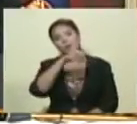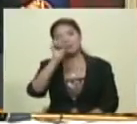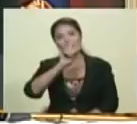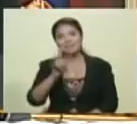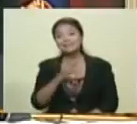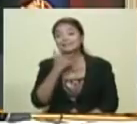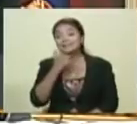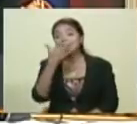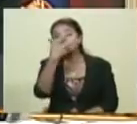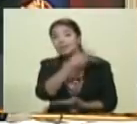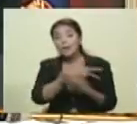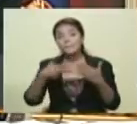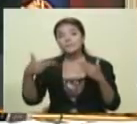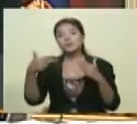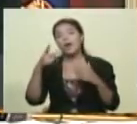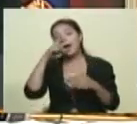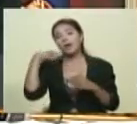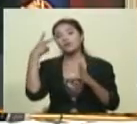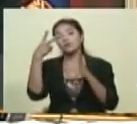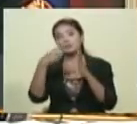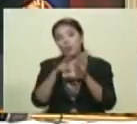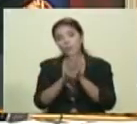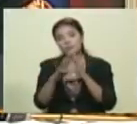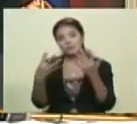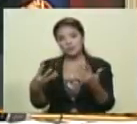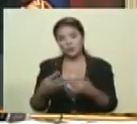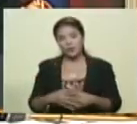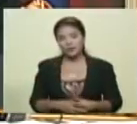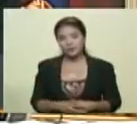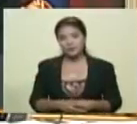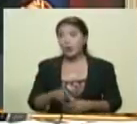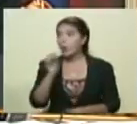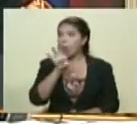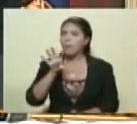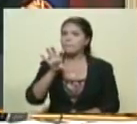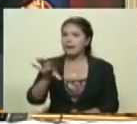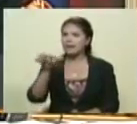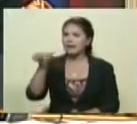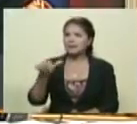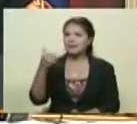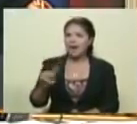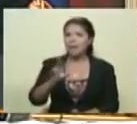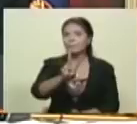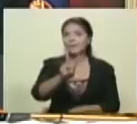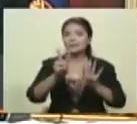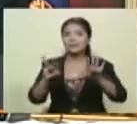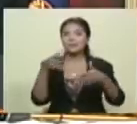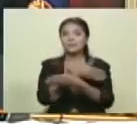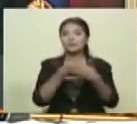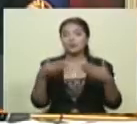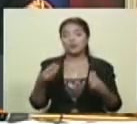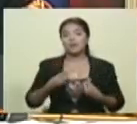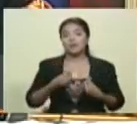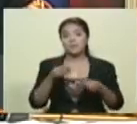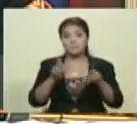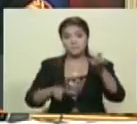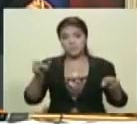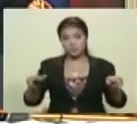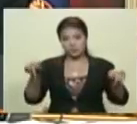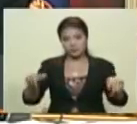los 3 millones en el año 2019, en un país de 27 millones de habitantes. Yo quisiera que alguno de ustedes,